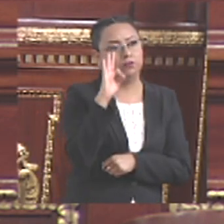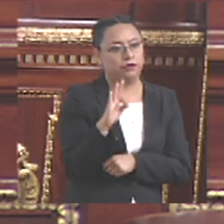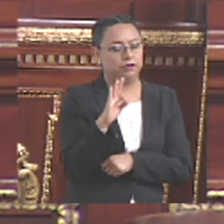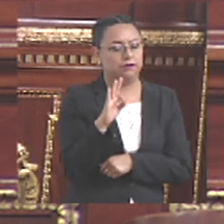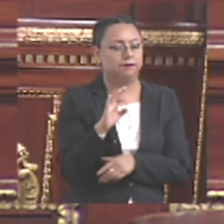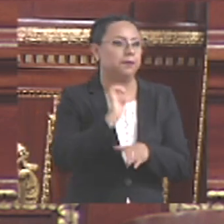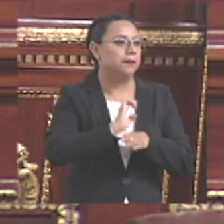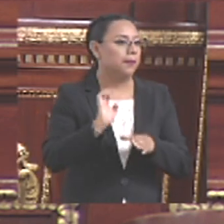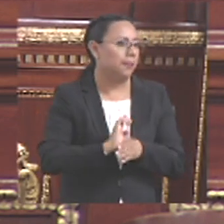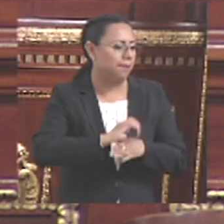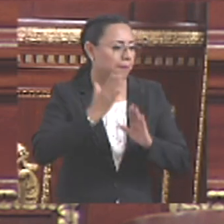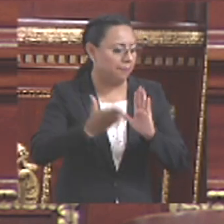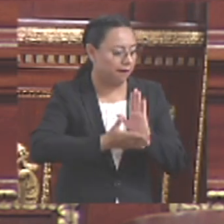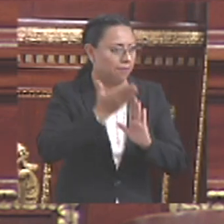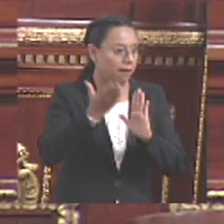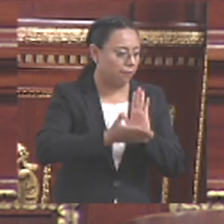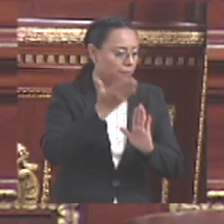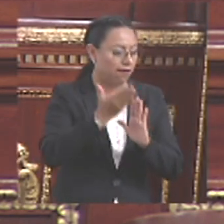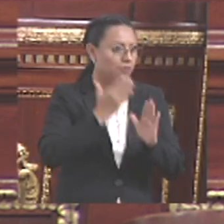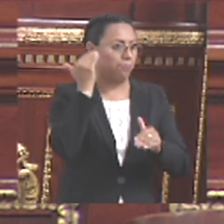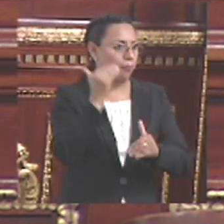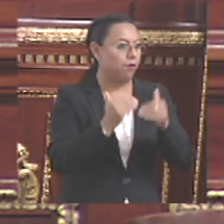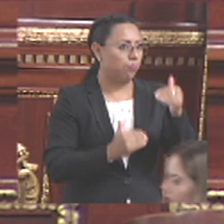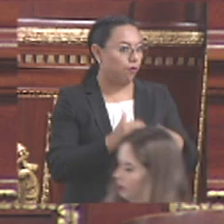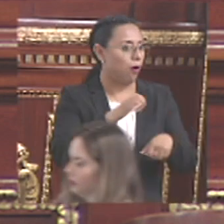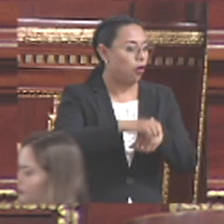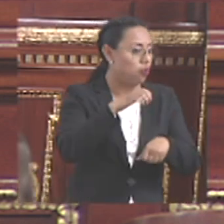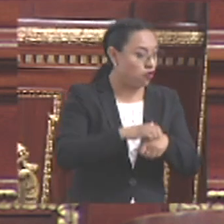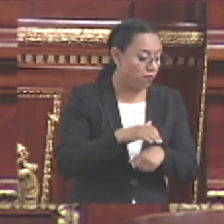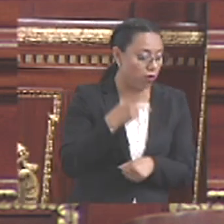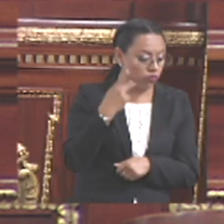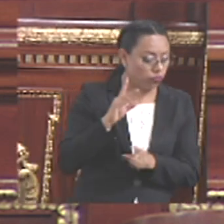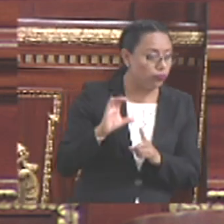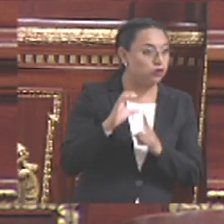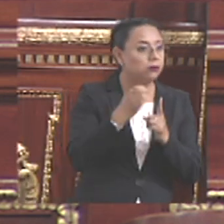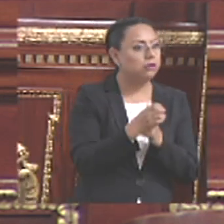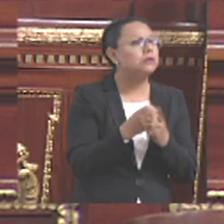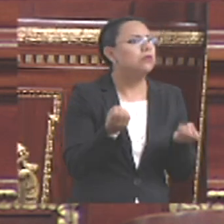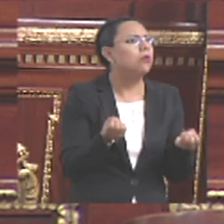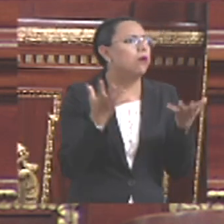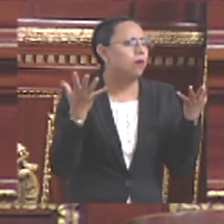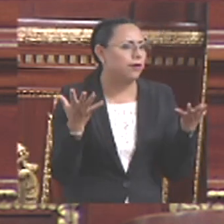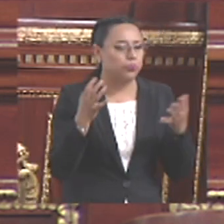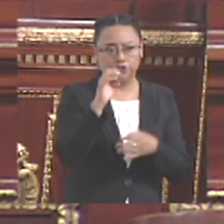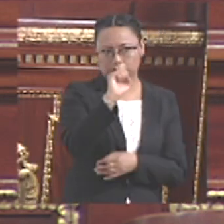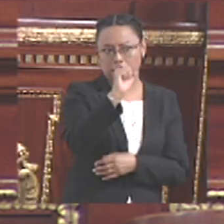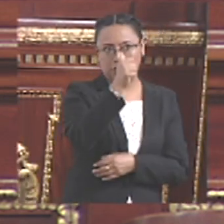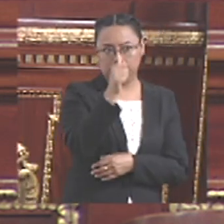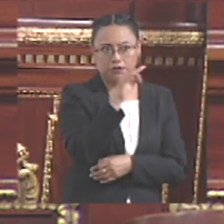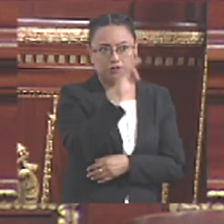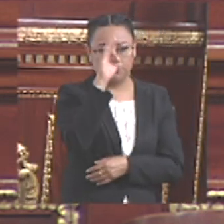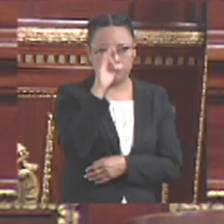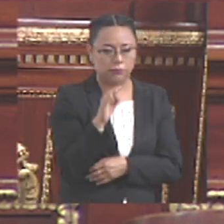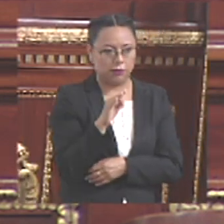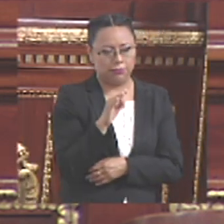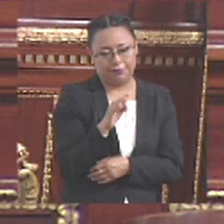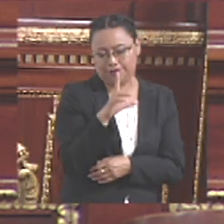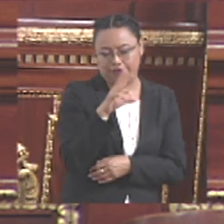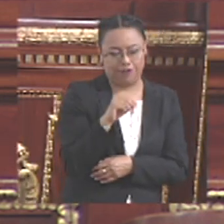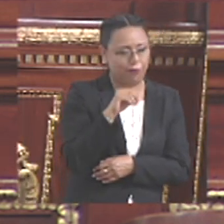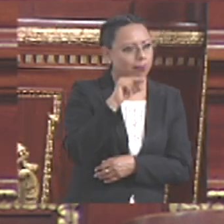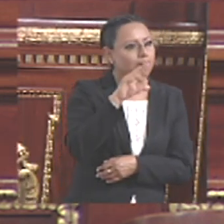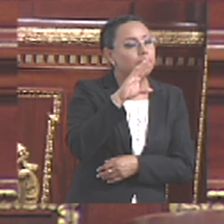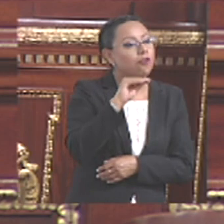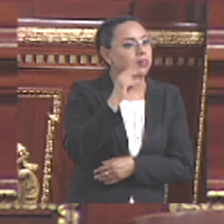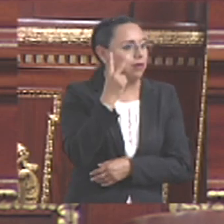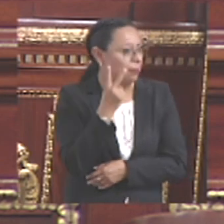avance de la reconstrucción, con propias cifras de la Comisión, sería del 66% y no del 92% ni